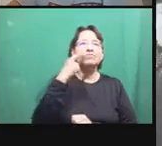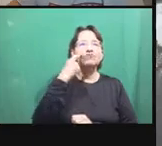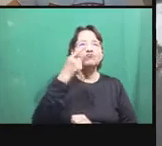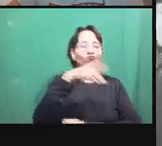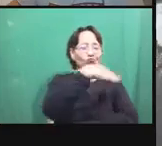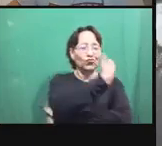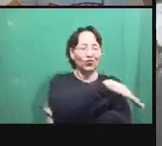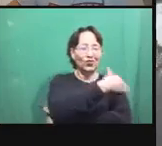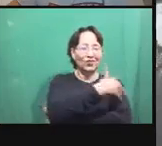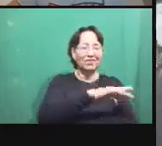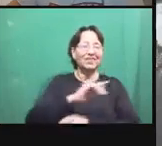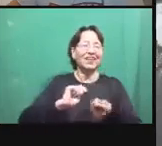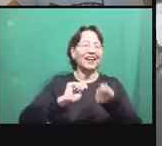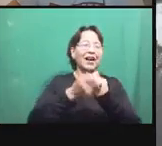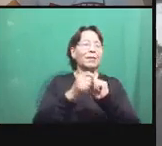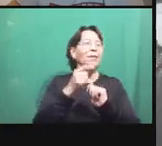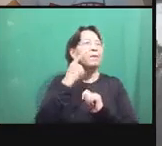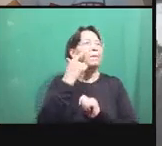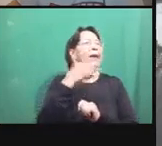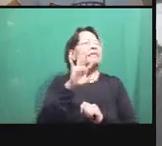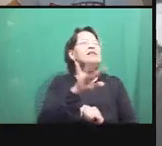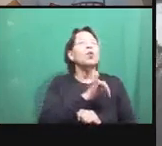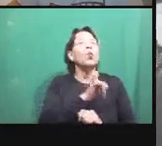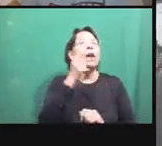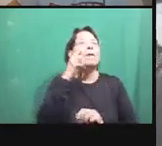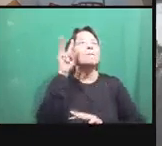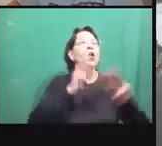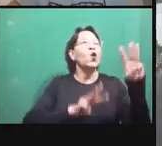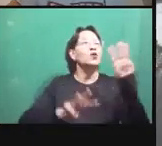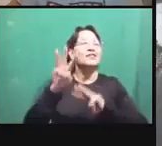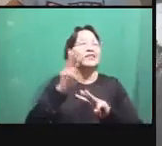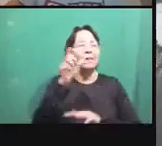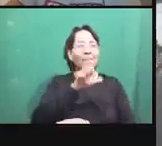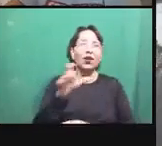museo público de donde todos podemos participar, ¿no?